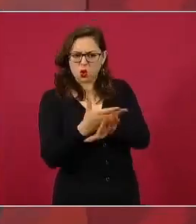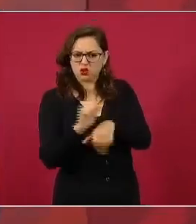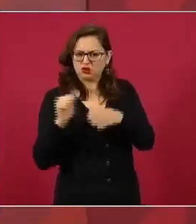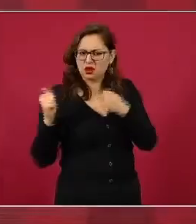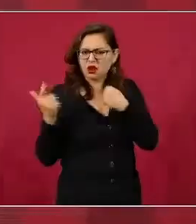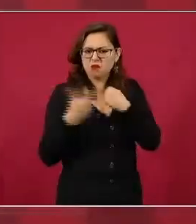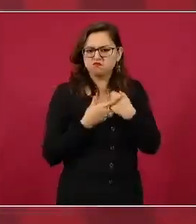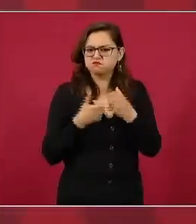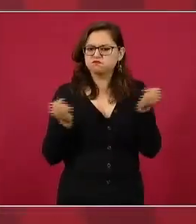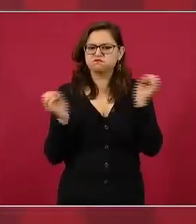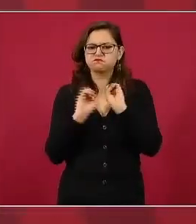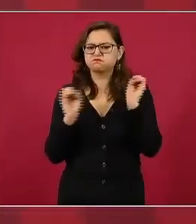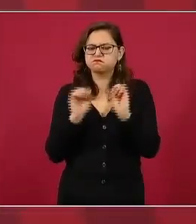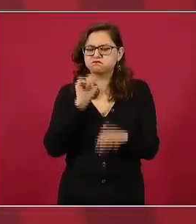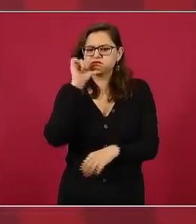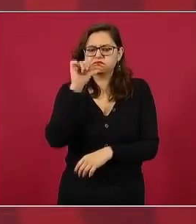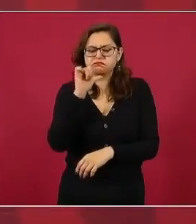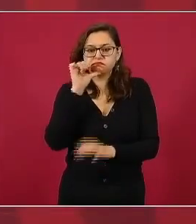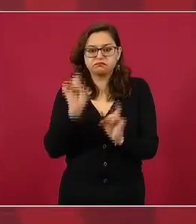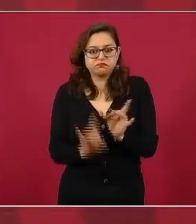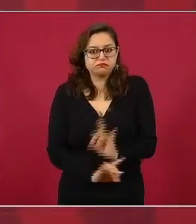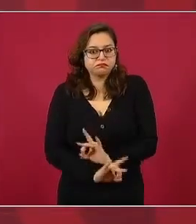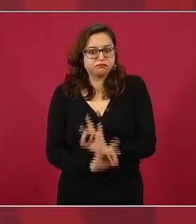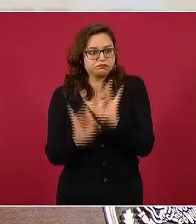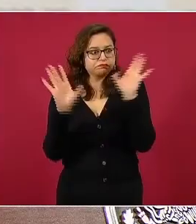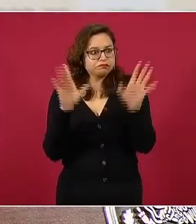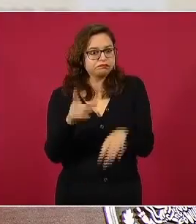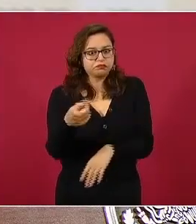traicionaron al movimiento.